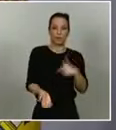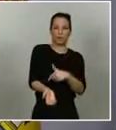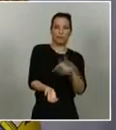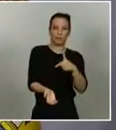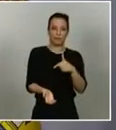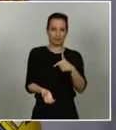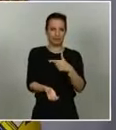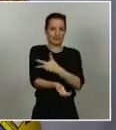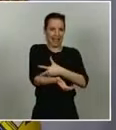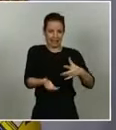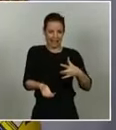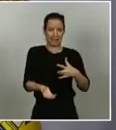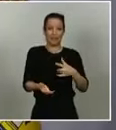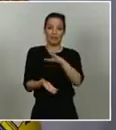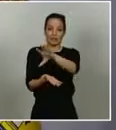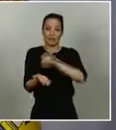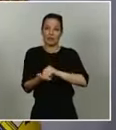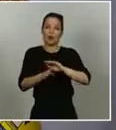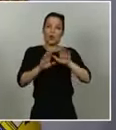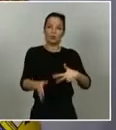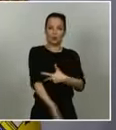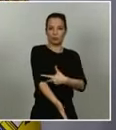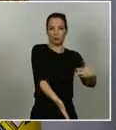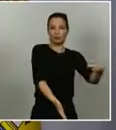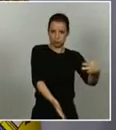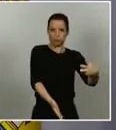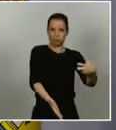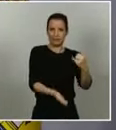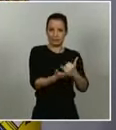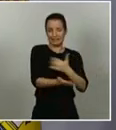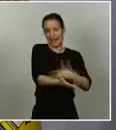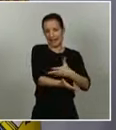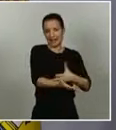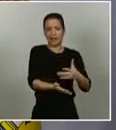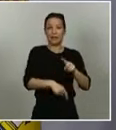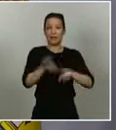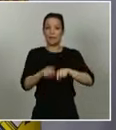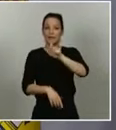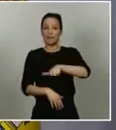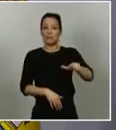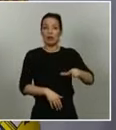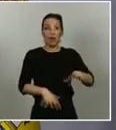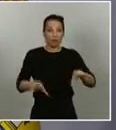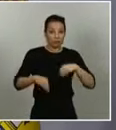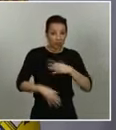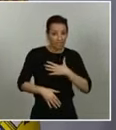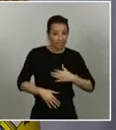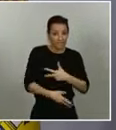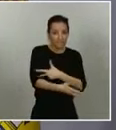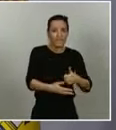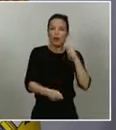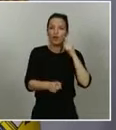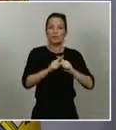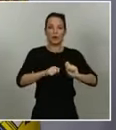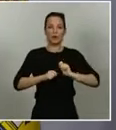tomará una muestra de sangre por venopunción en aquellos participantes que acepten proporcionarla para determinar anticuerpos contra